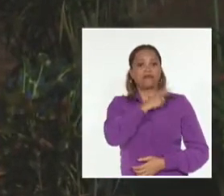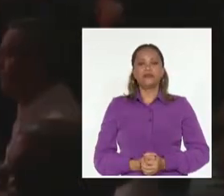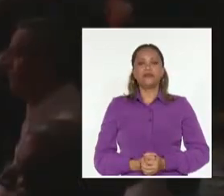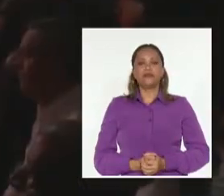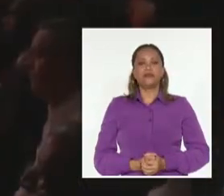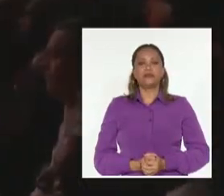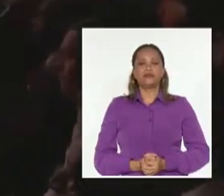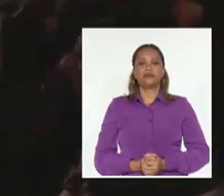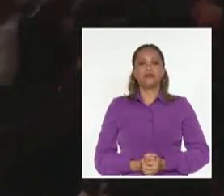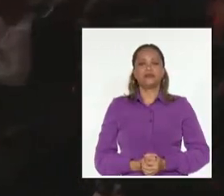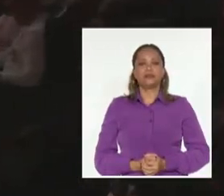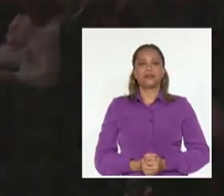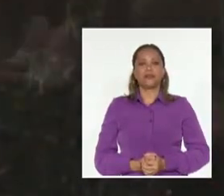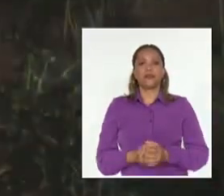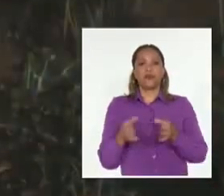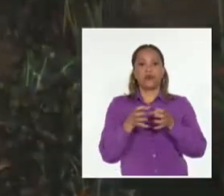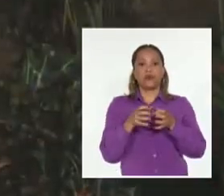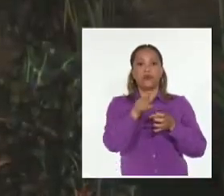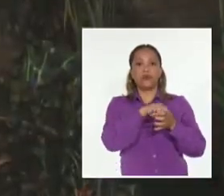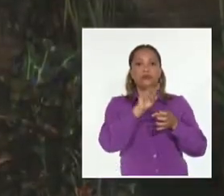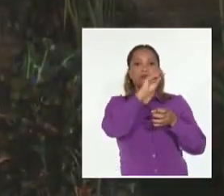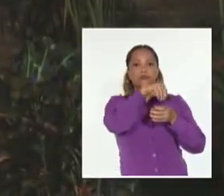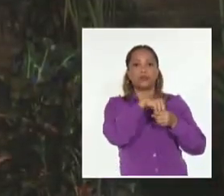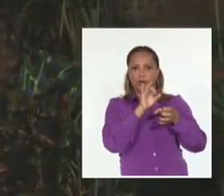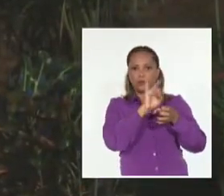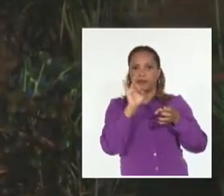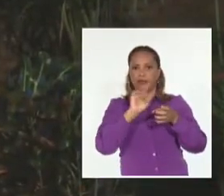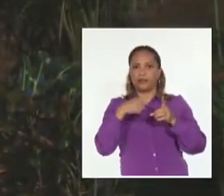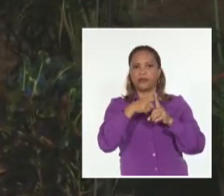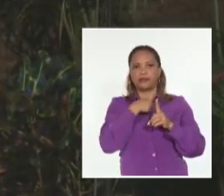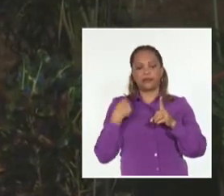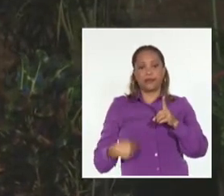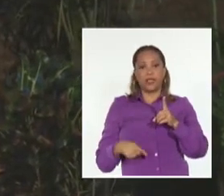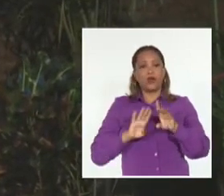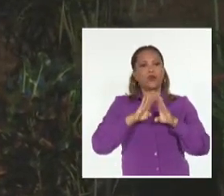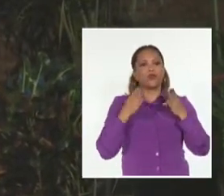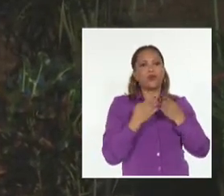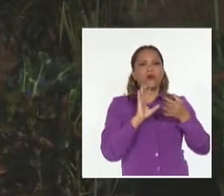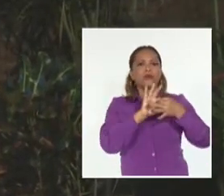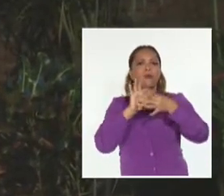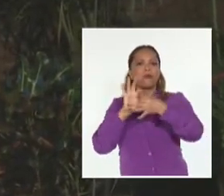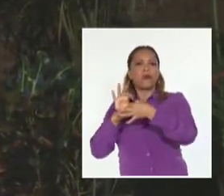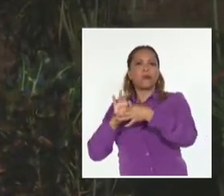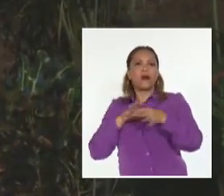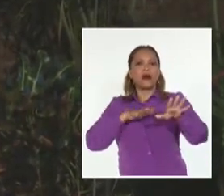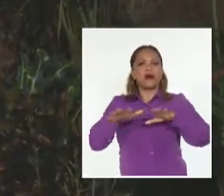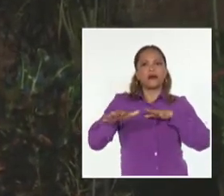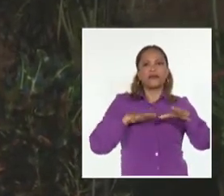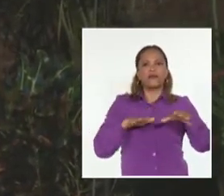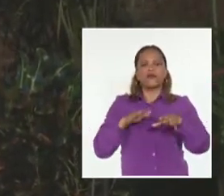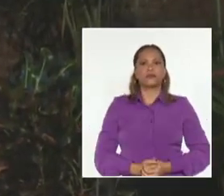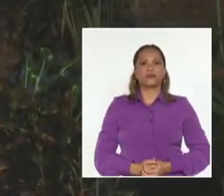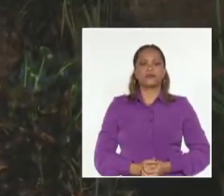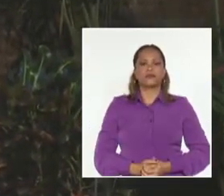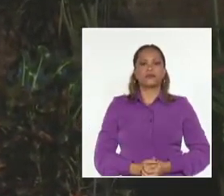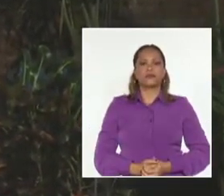China, un grupo de más de 133 naciones del sur que coordina acciones a favor de los países en